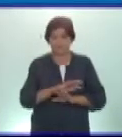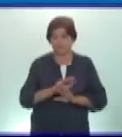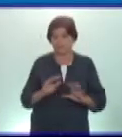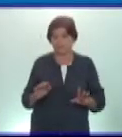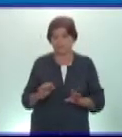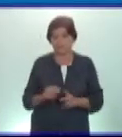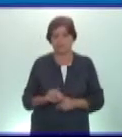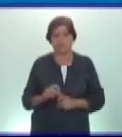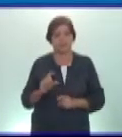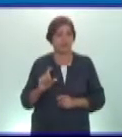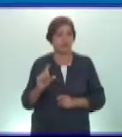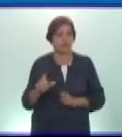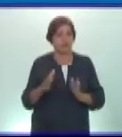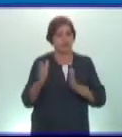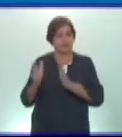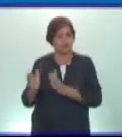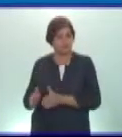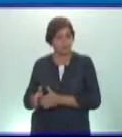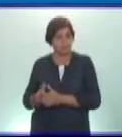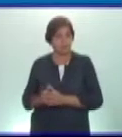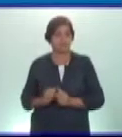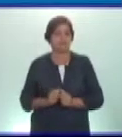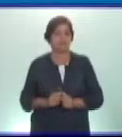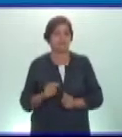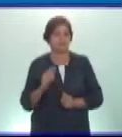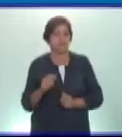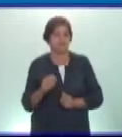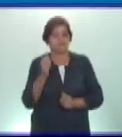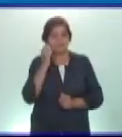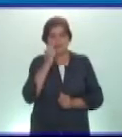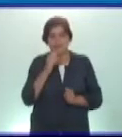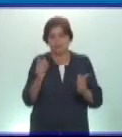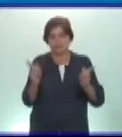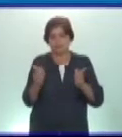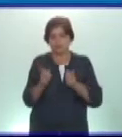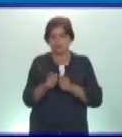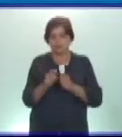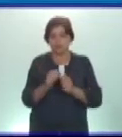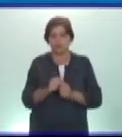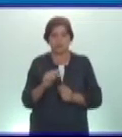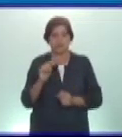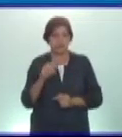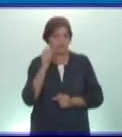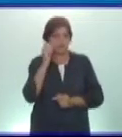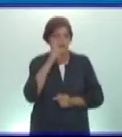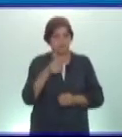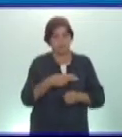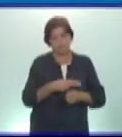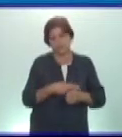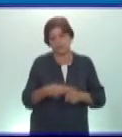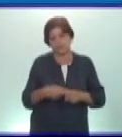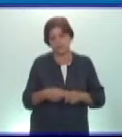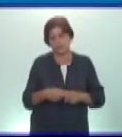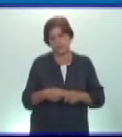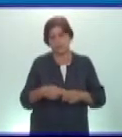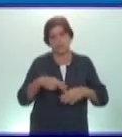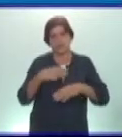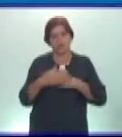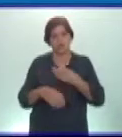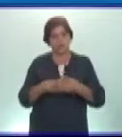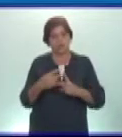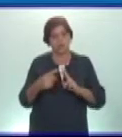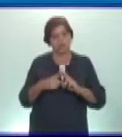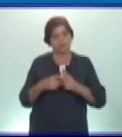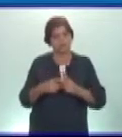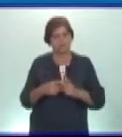es la última parte y generalmente la más corta. Aquí termina la historia. El problema se resuelve para bien